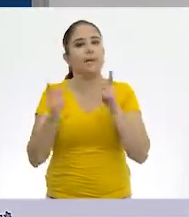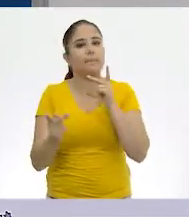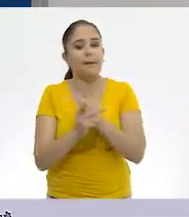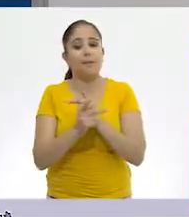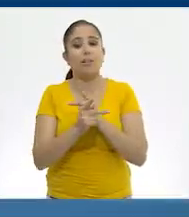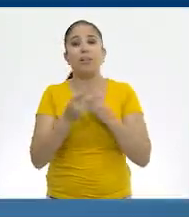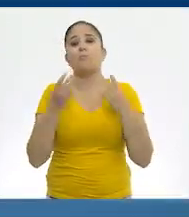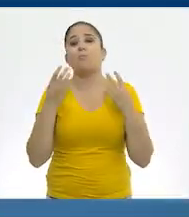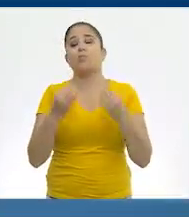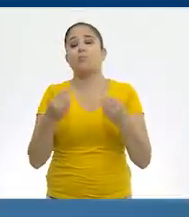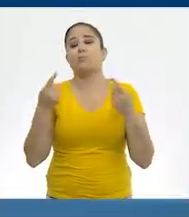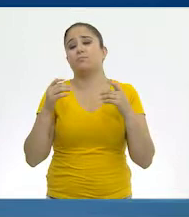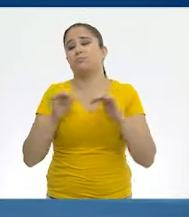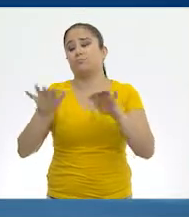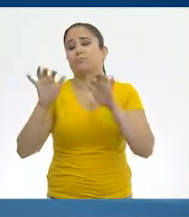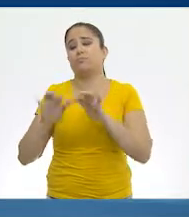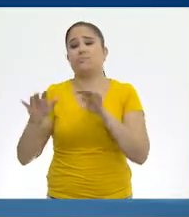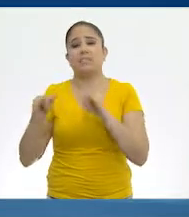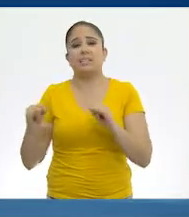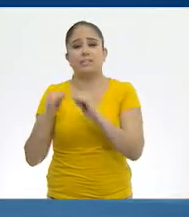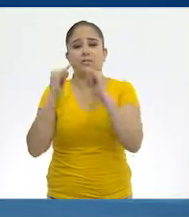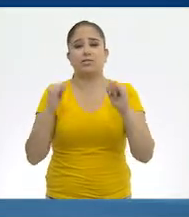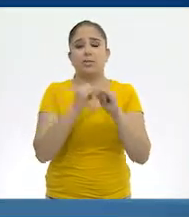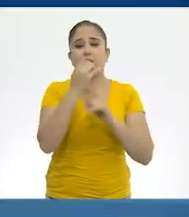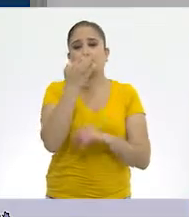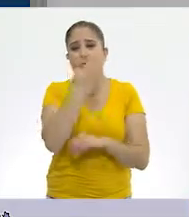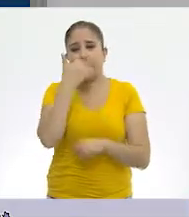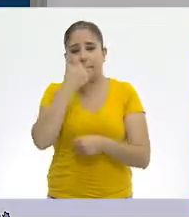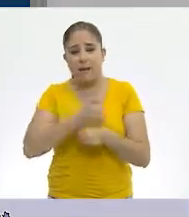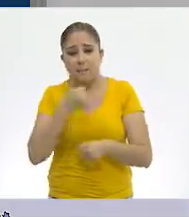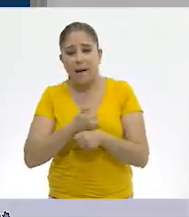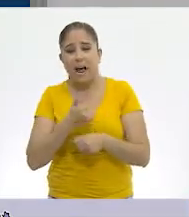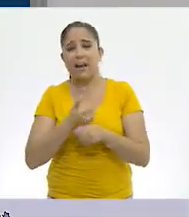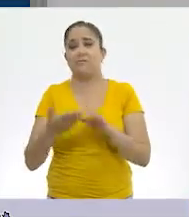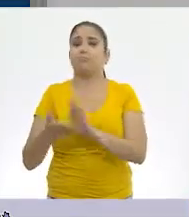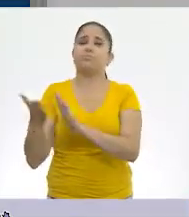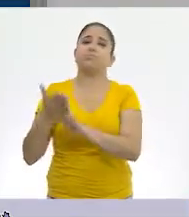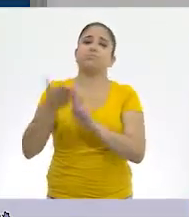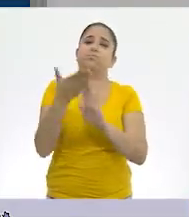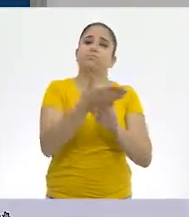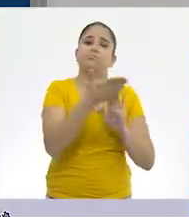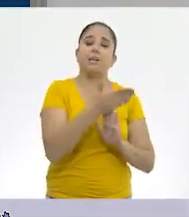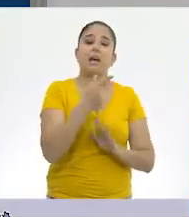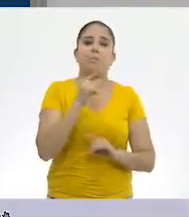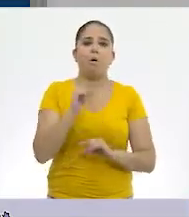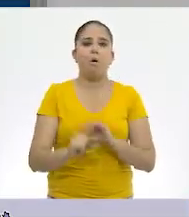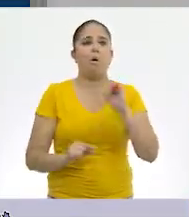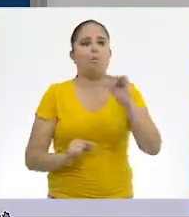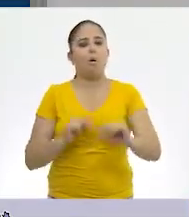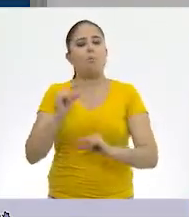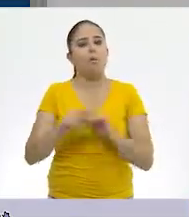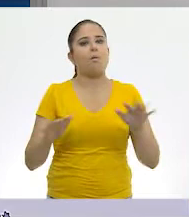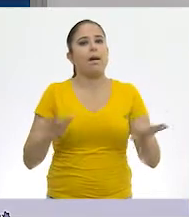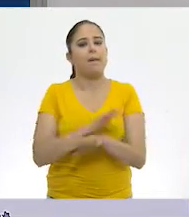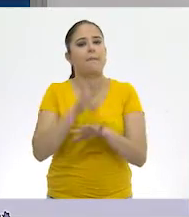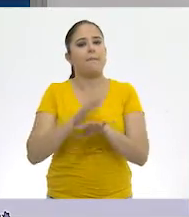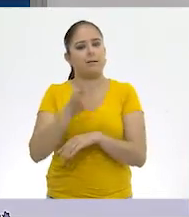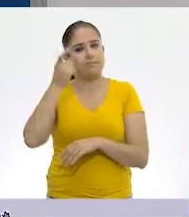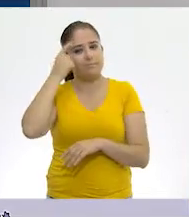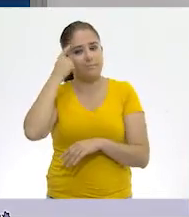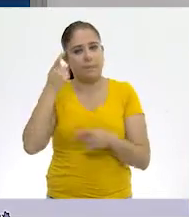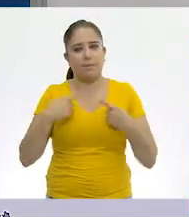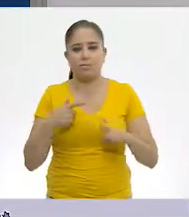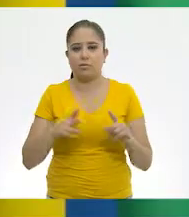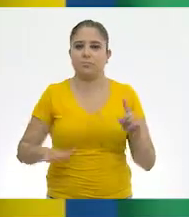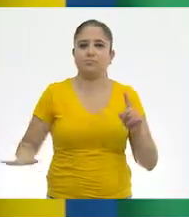y una multitud más de institutos, de escuelas primarias, que poco a poco se encargarían de ir cambiando la mentalidad de la